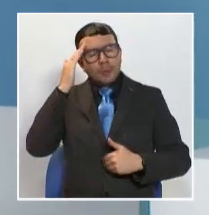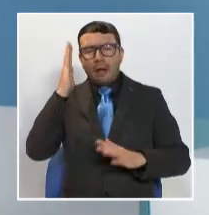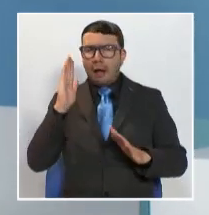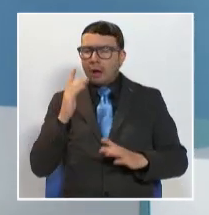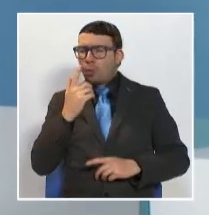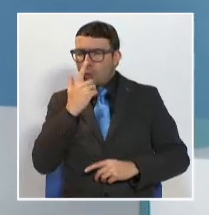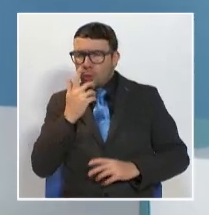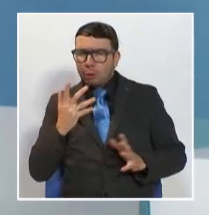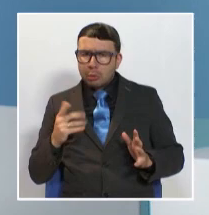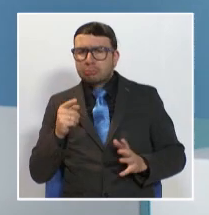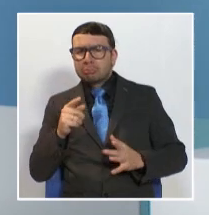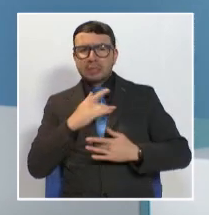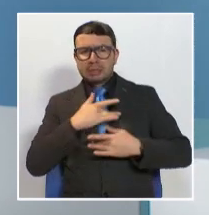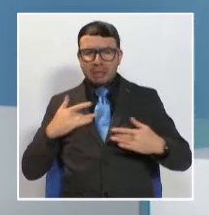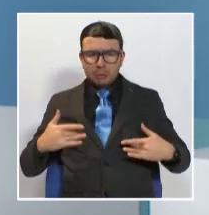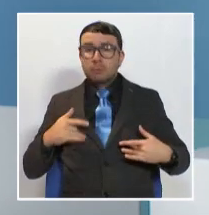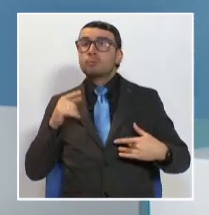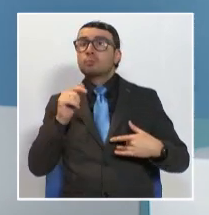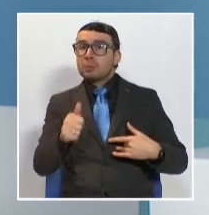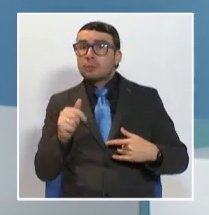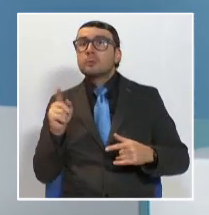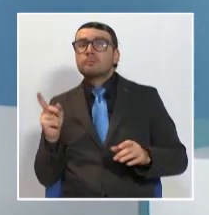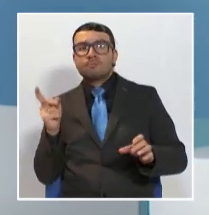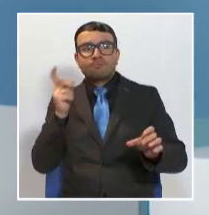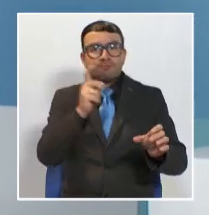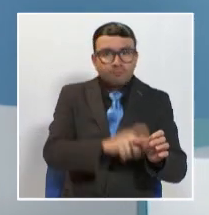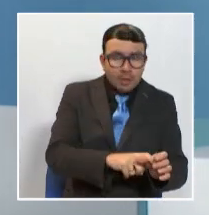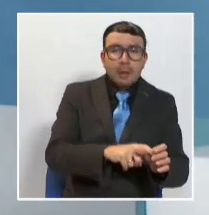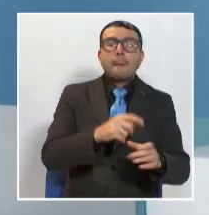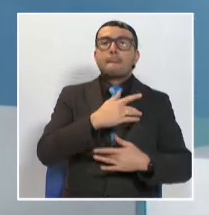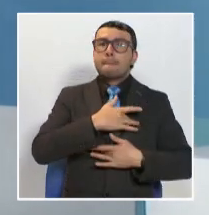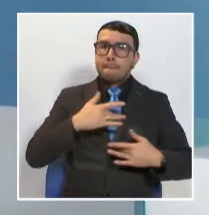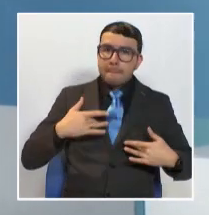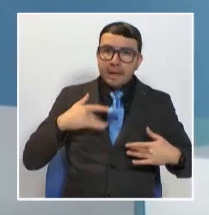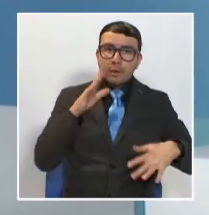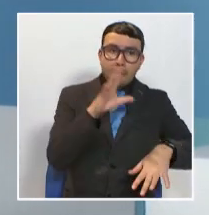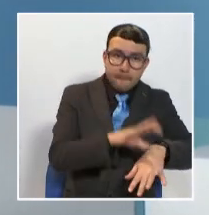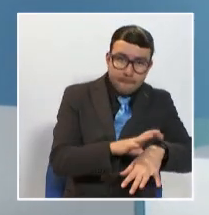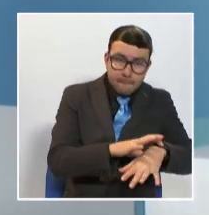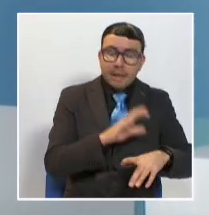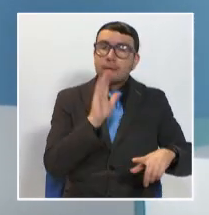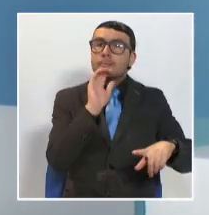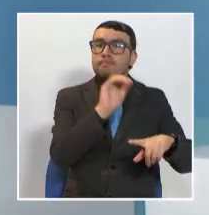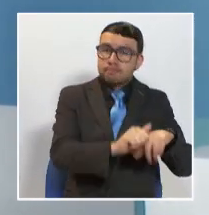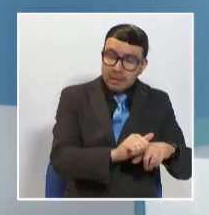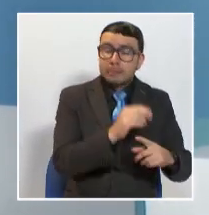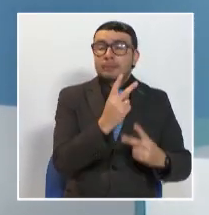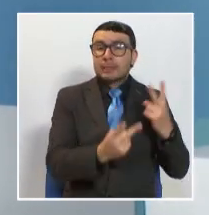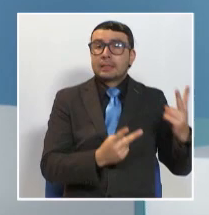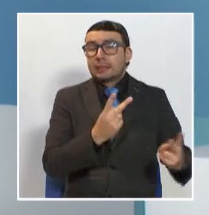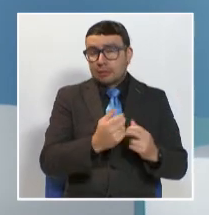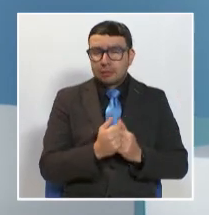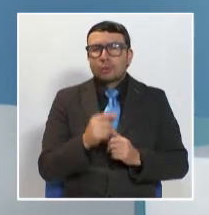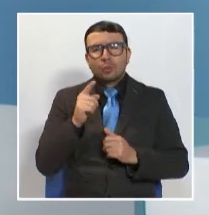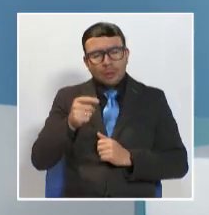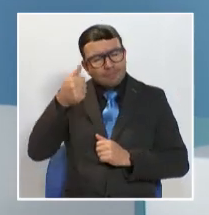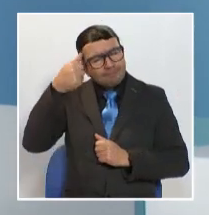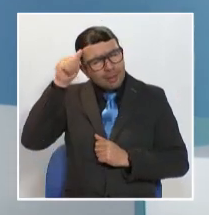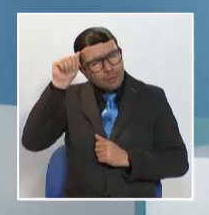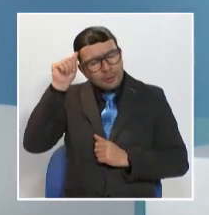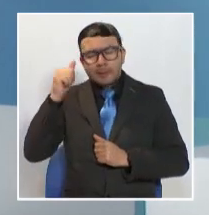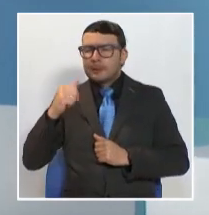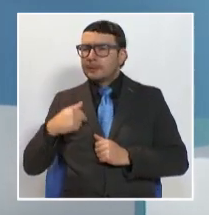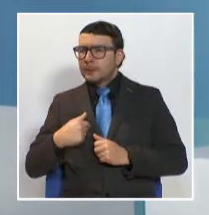curiosos acerca de la salud, para que tengan en cuenta la palabra prevención en salud, porque se nos está olvidando, todos los días hay